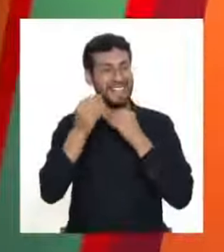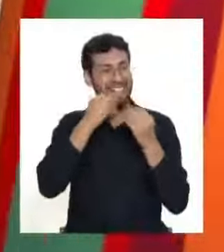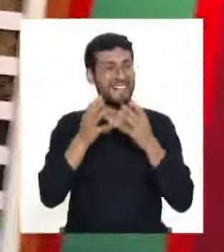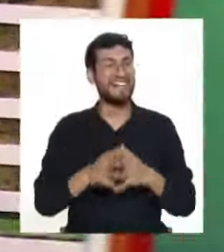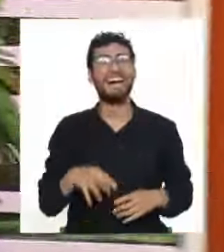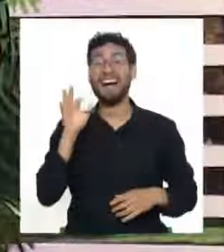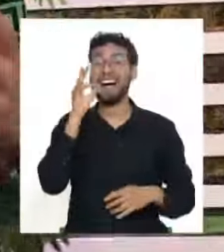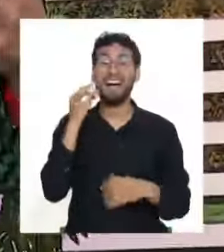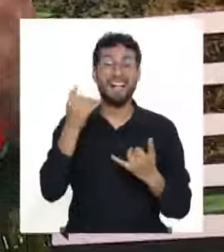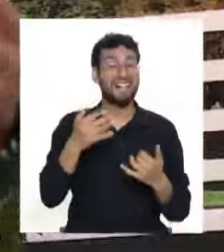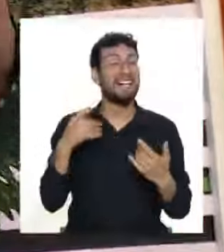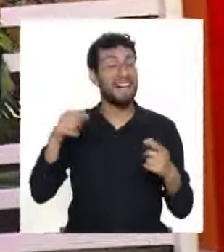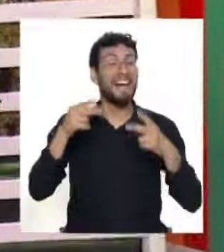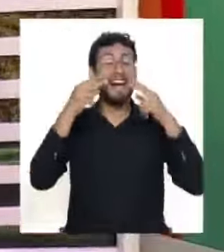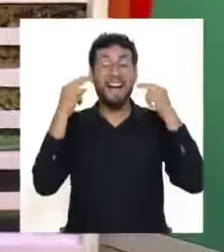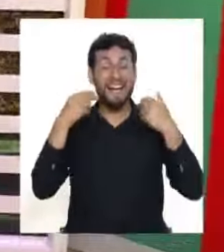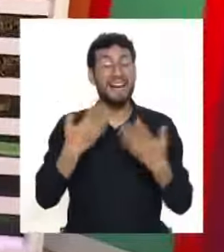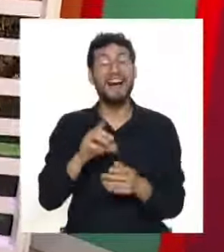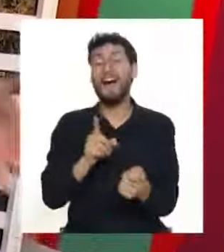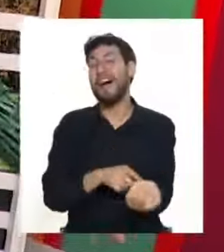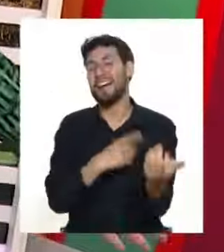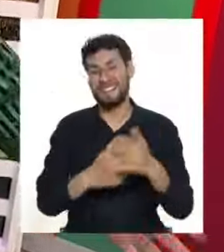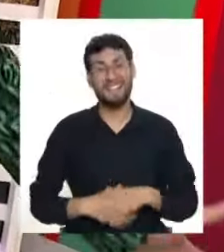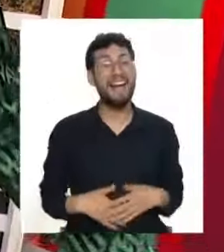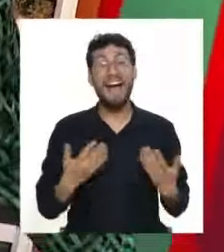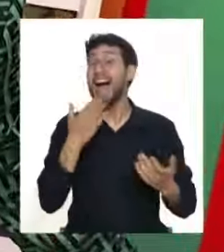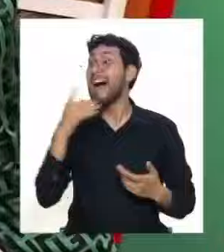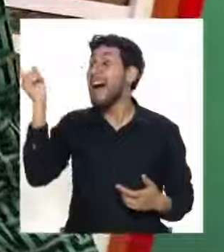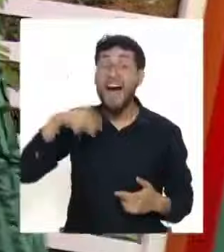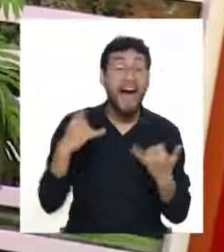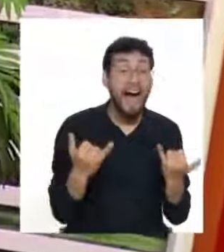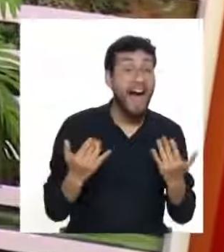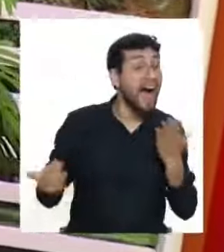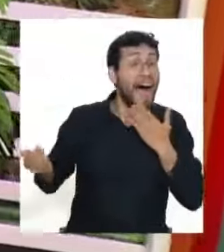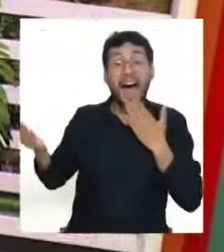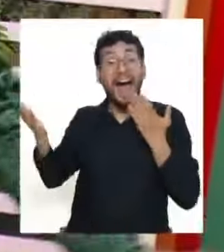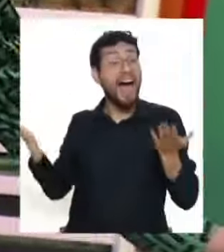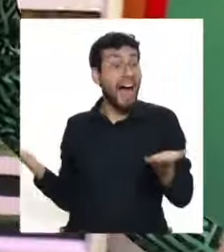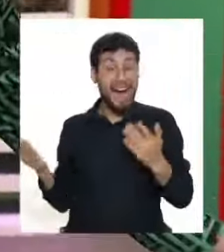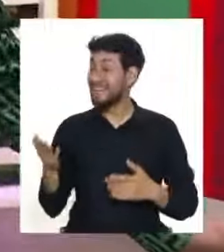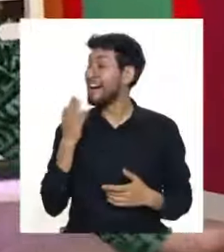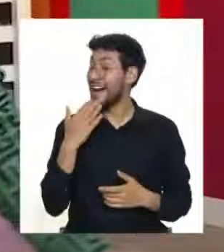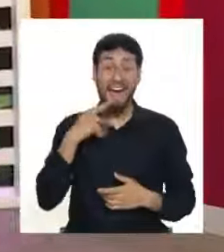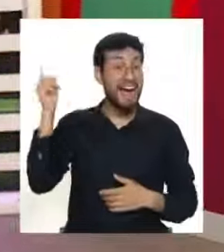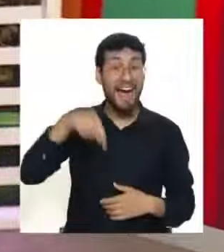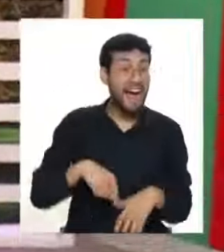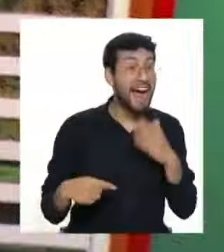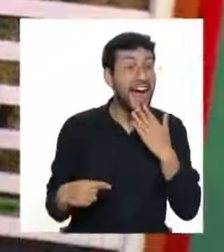bastante rico como ya la selva nos tiene acostumbrados. ¿Saben quién vino? ¿Saben quién llegó?